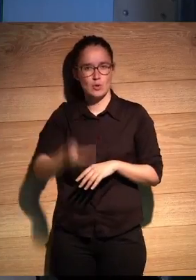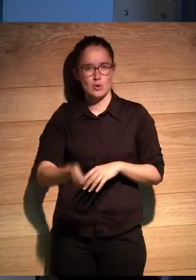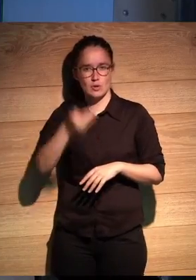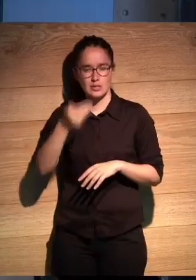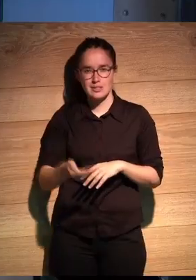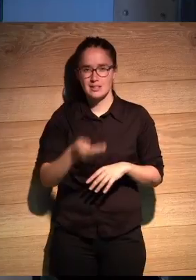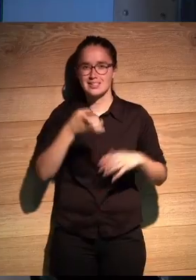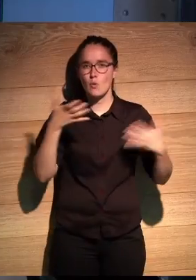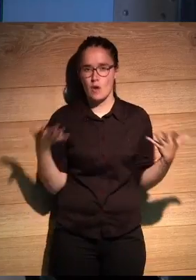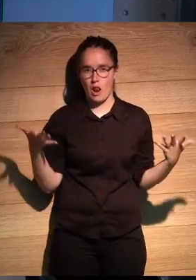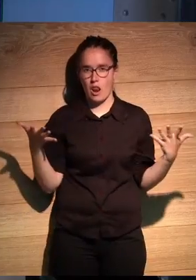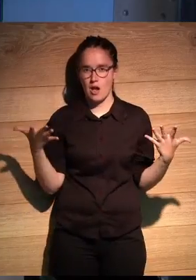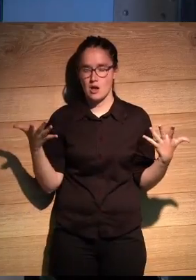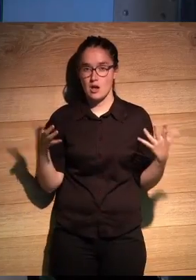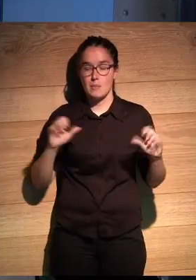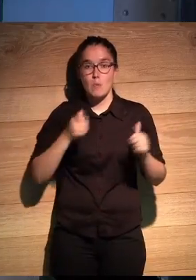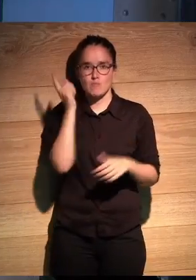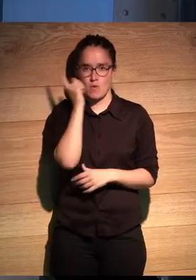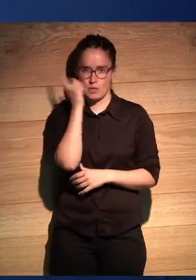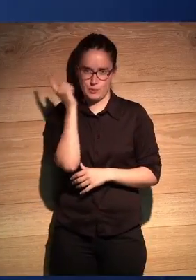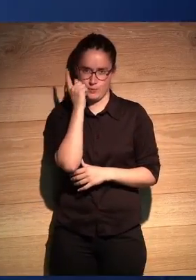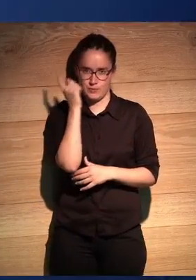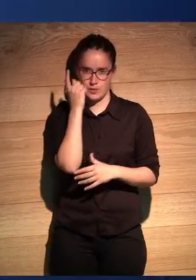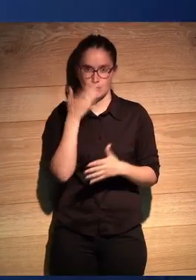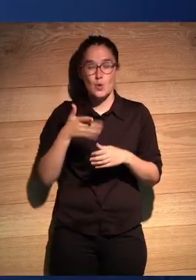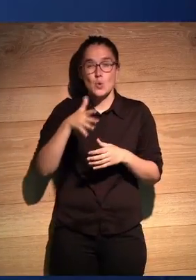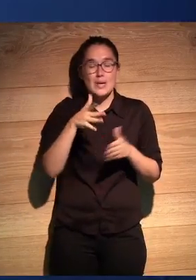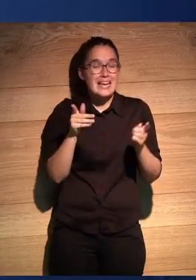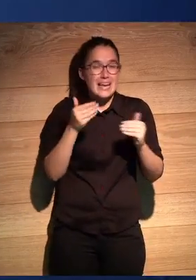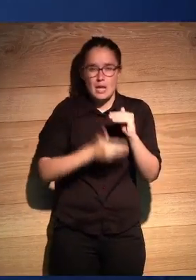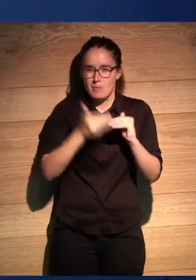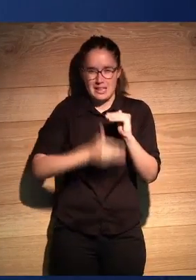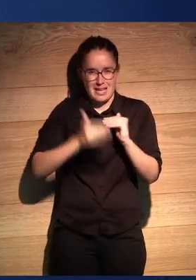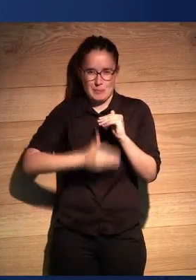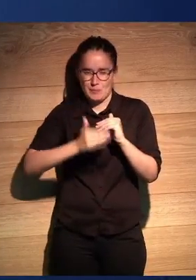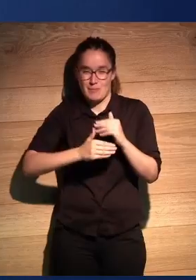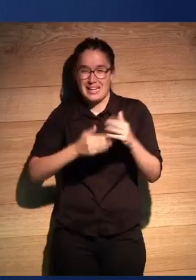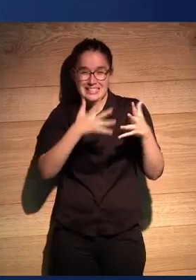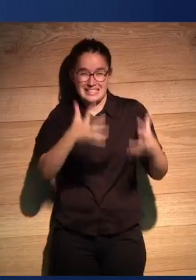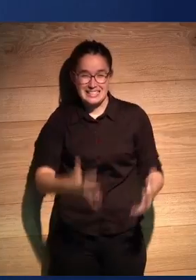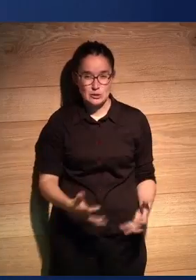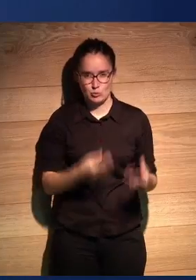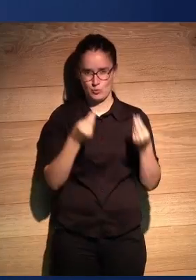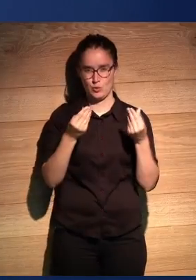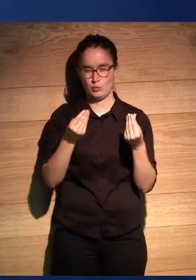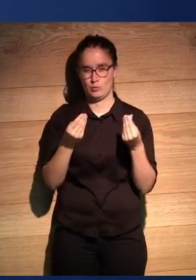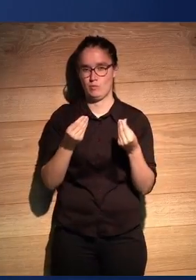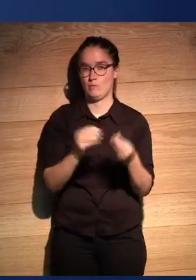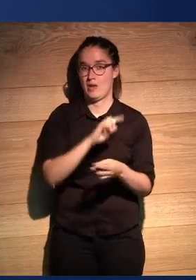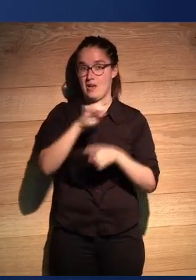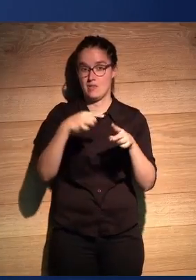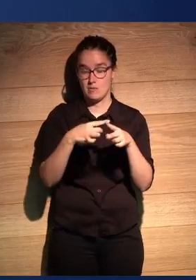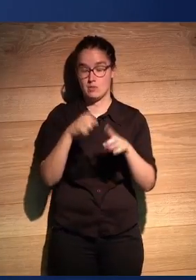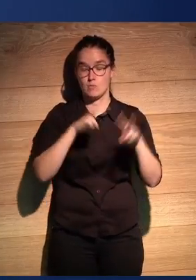buscaba como explicaba Pat ahora era que partíamos del móvil, es decir, teníamos un espacio muy limitado para incluir muchos textos. Por otro lado,